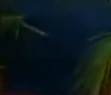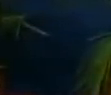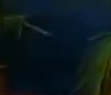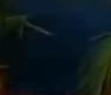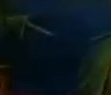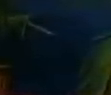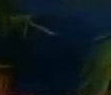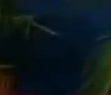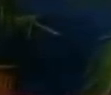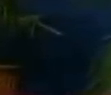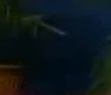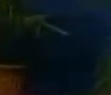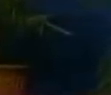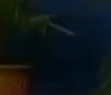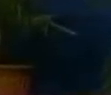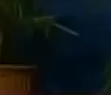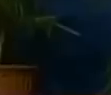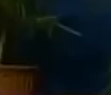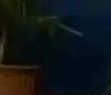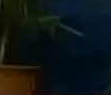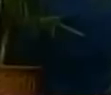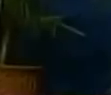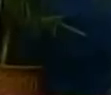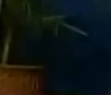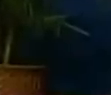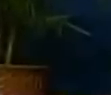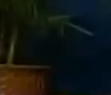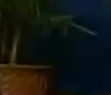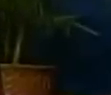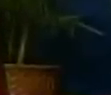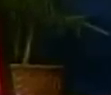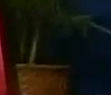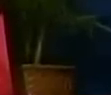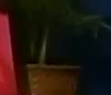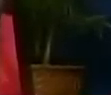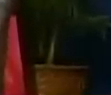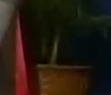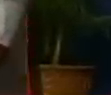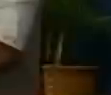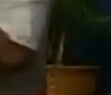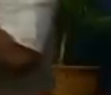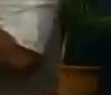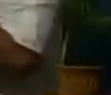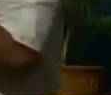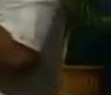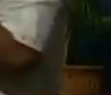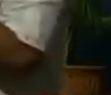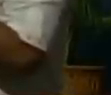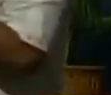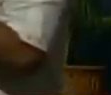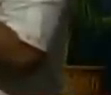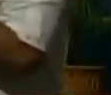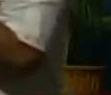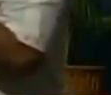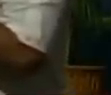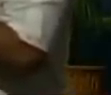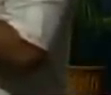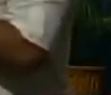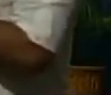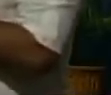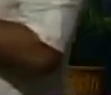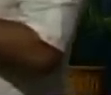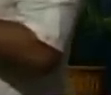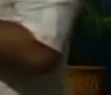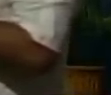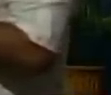del sector del pueblo más esclarecido, con más claridad, con más convicción, con más conciencia, y